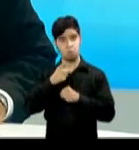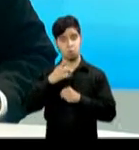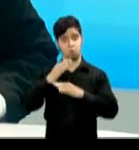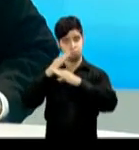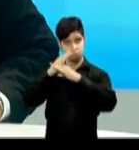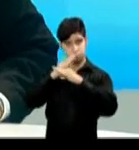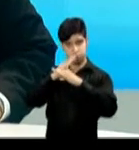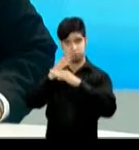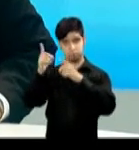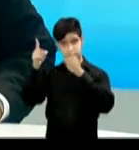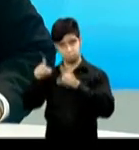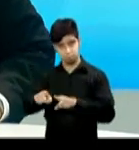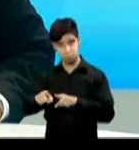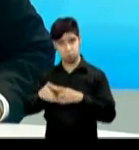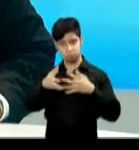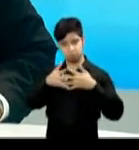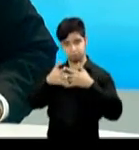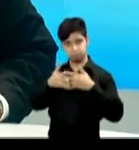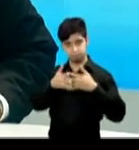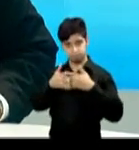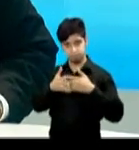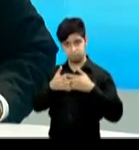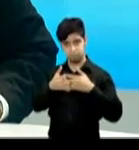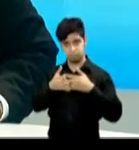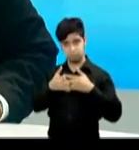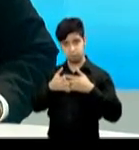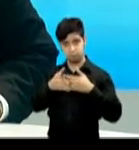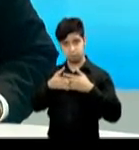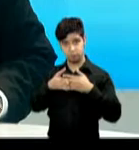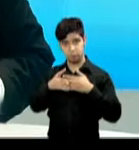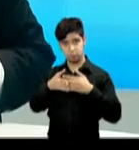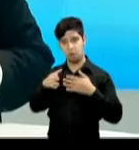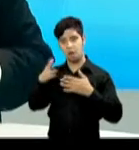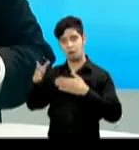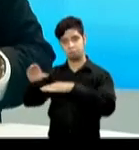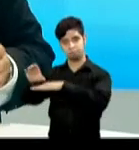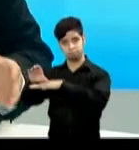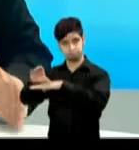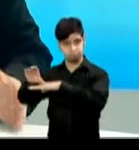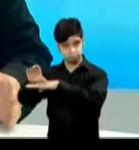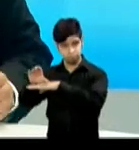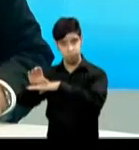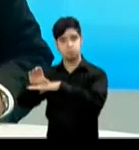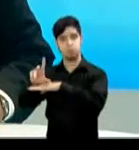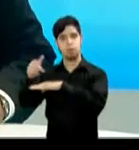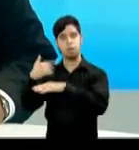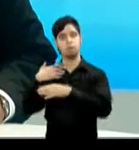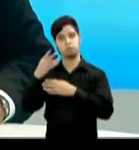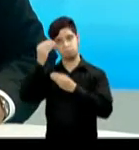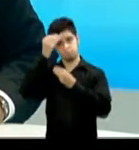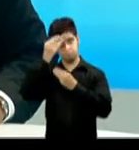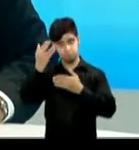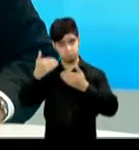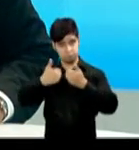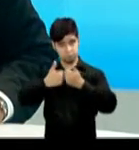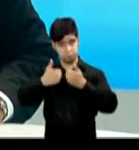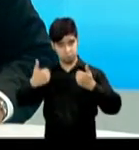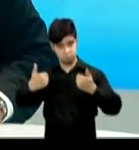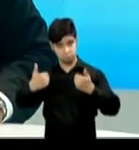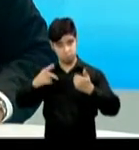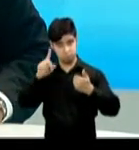por los gobiernos estadounidenses a la mayor de las Antillas. En mensajes separados, tanto los